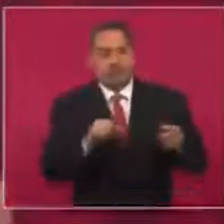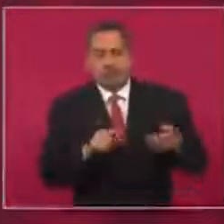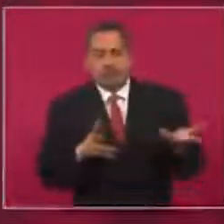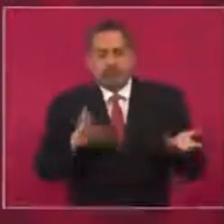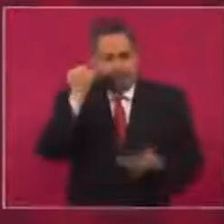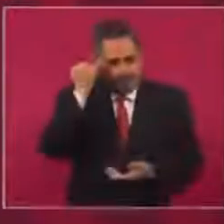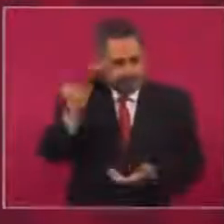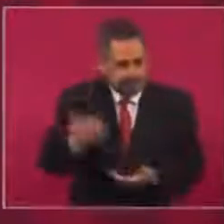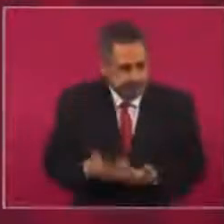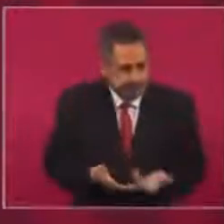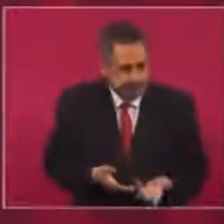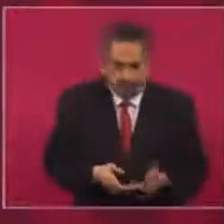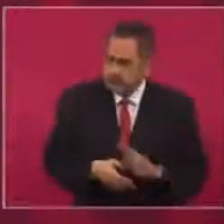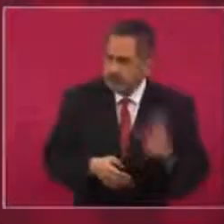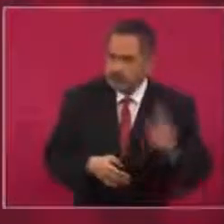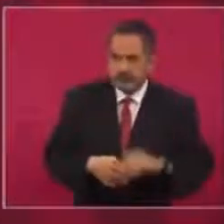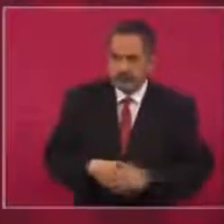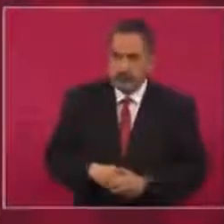imagínense